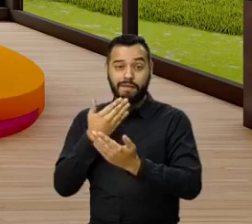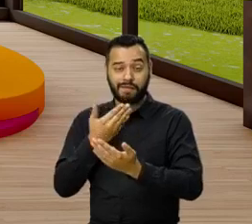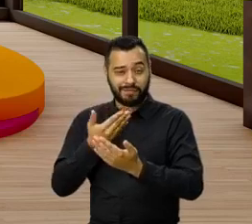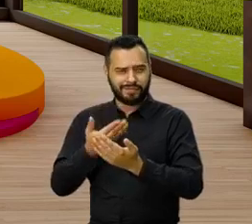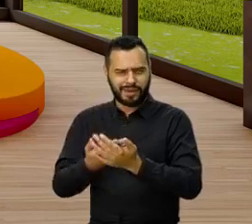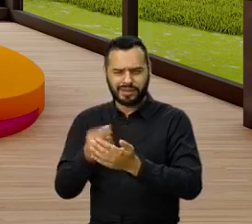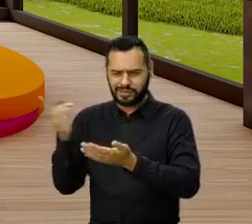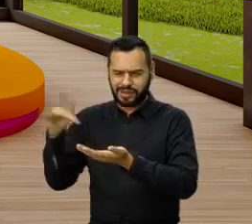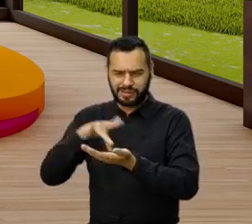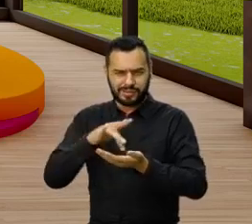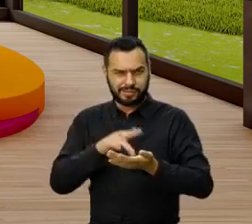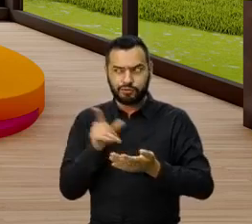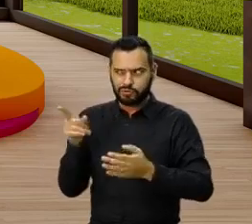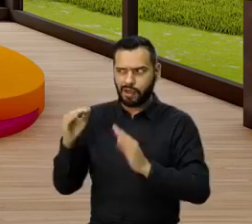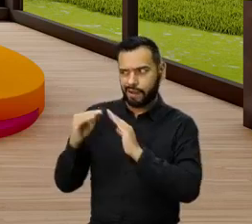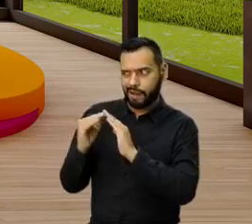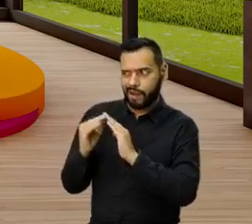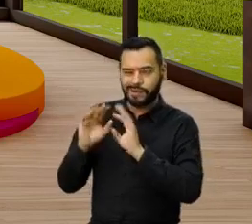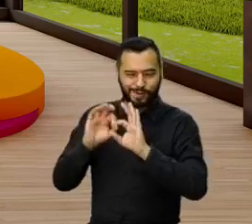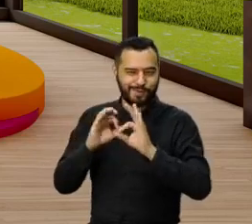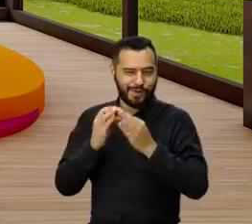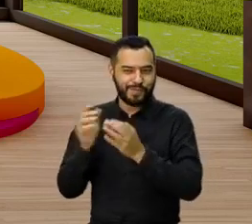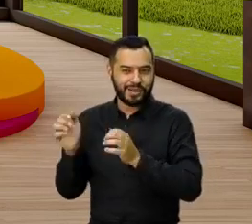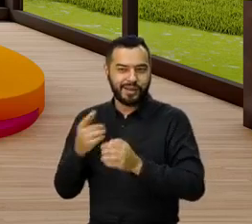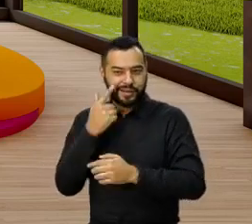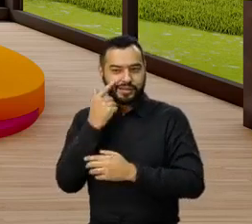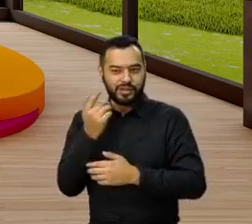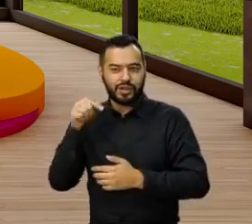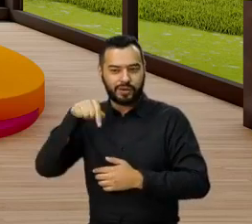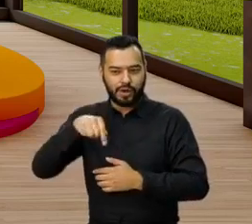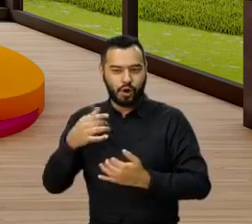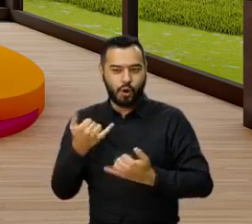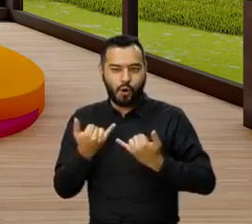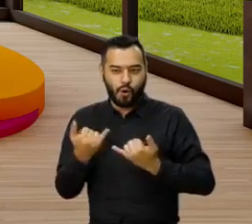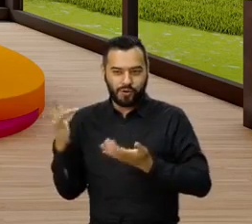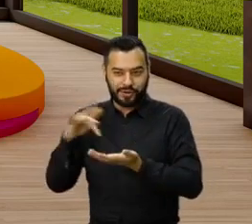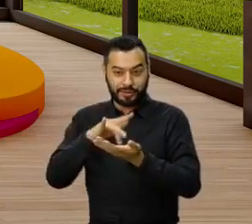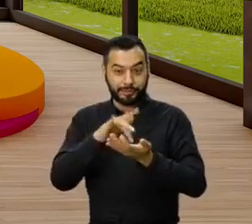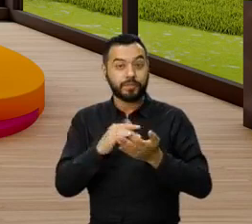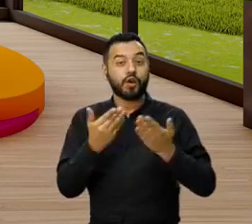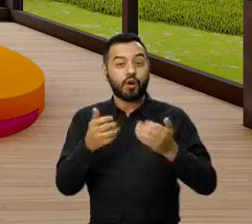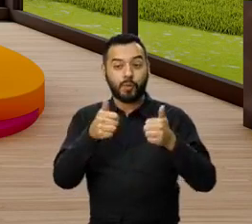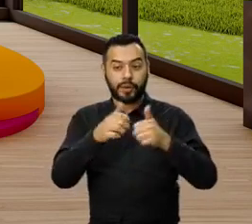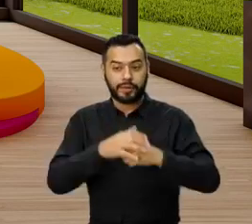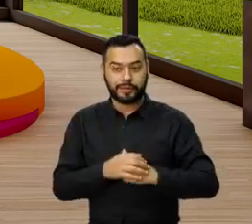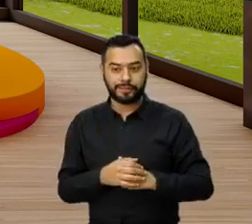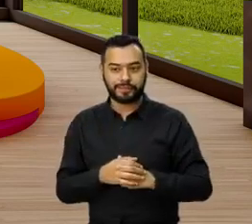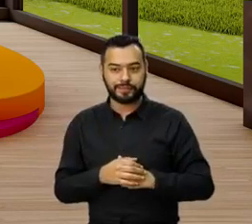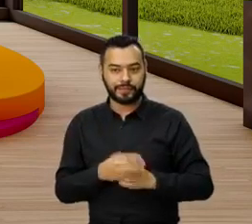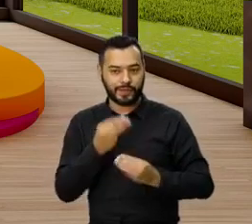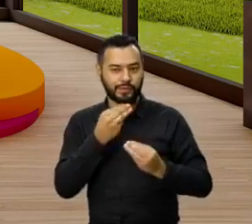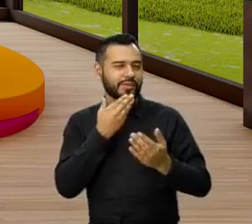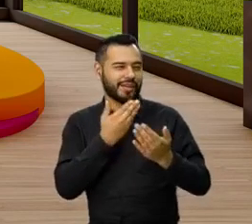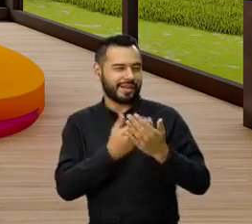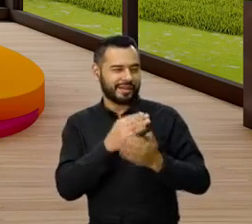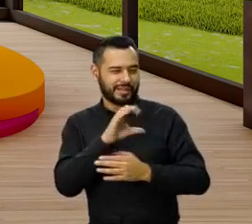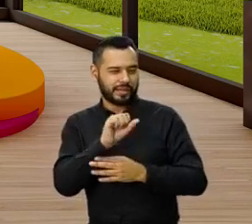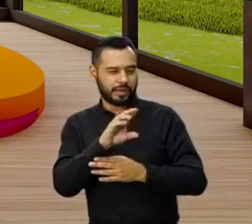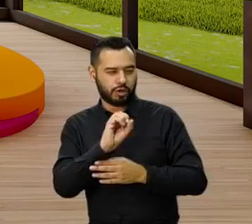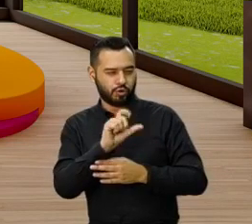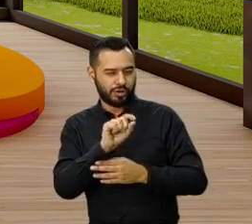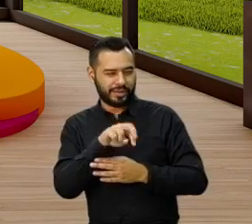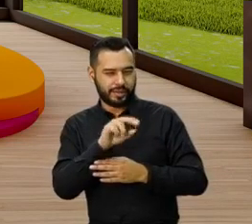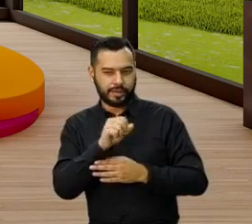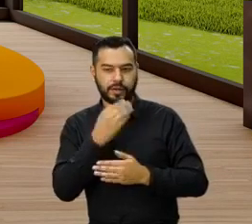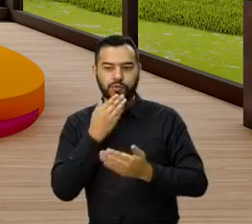de la casa eres de la familia así que qué chévere contar hoy con tu presencia como estas aves muchísimas gracias carolina de antemano